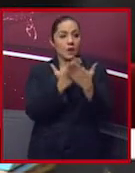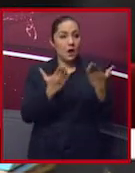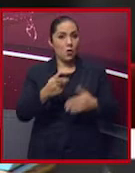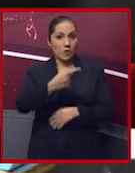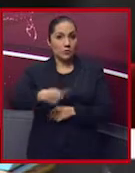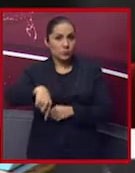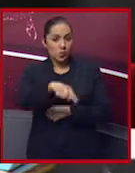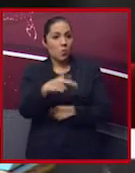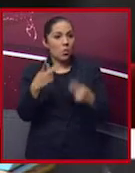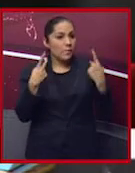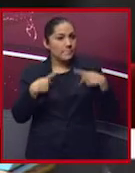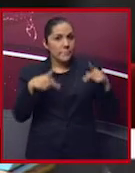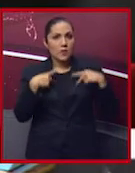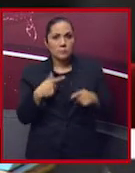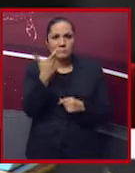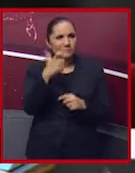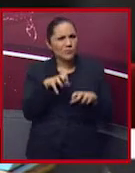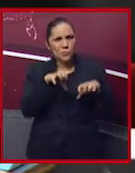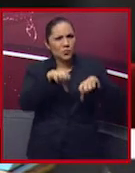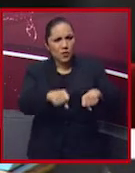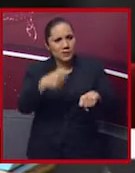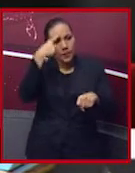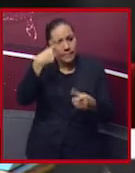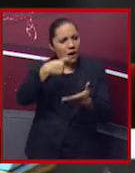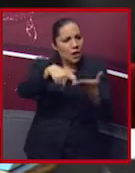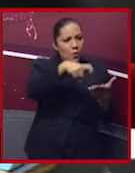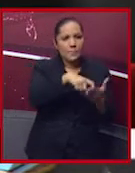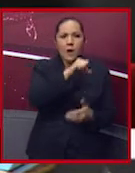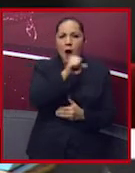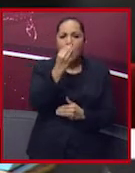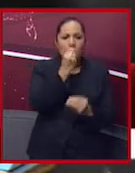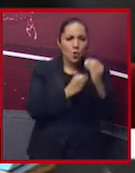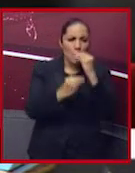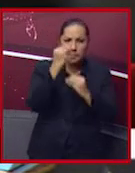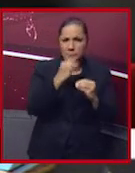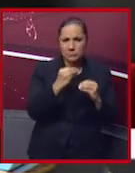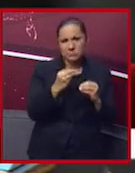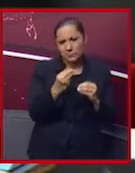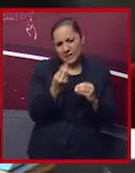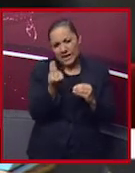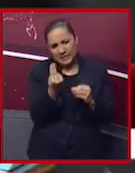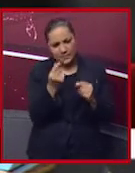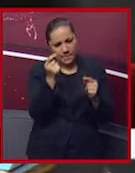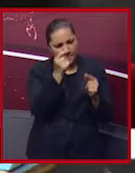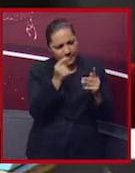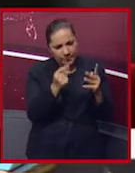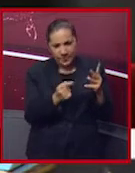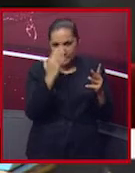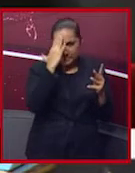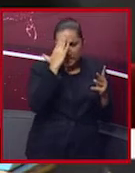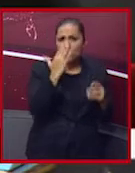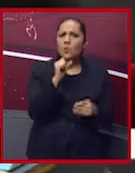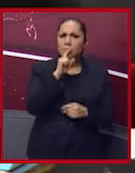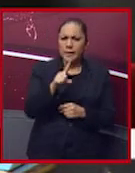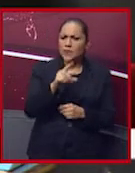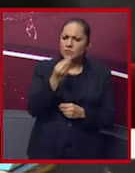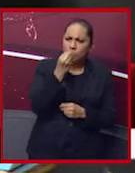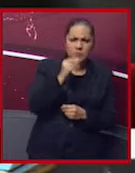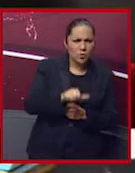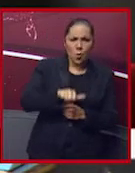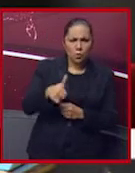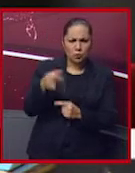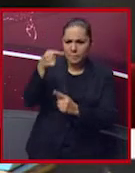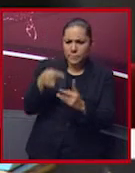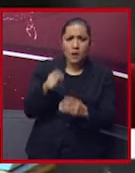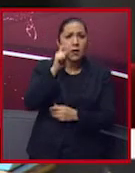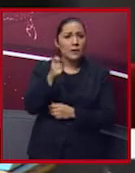que no les alcanza a cumplir su canasta alimentaria y no alimentaria, y en donde más de 50% de la población no